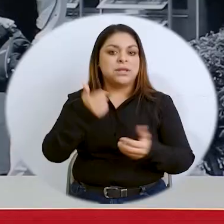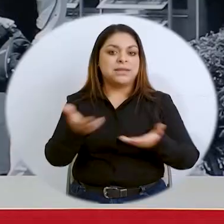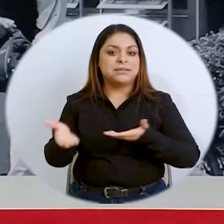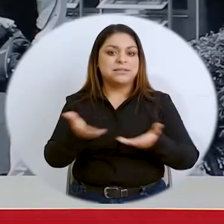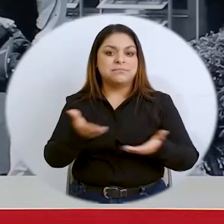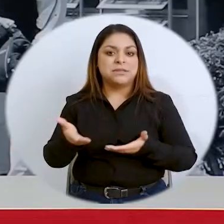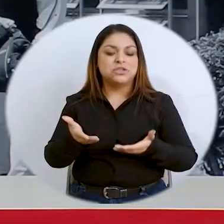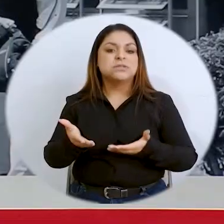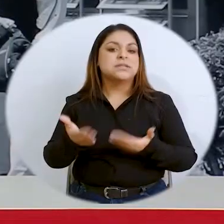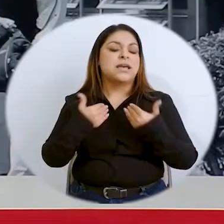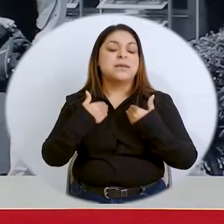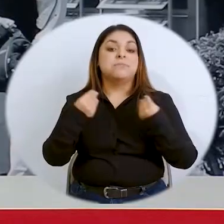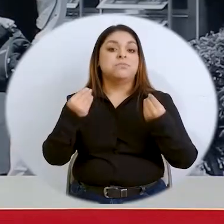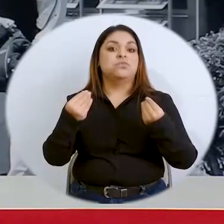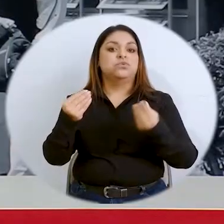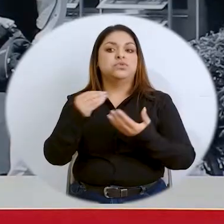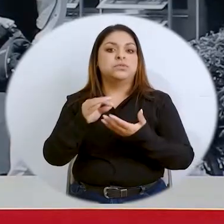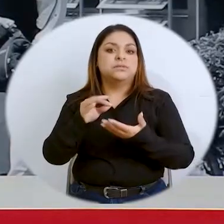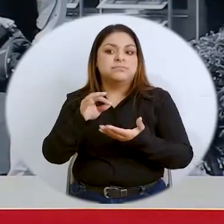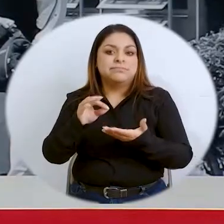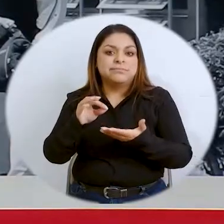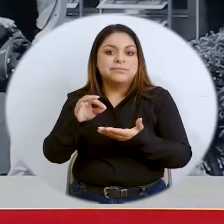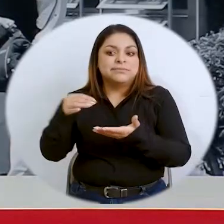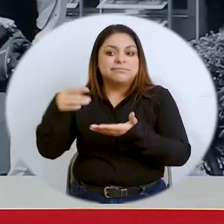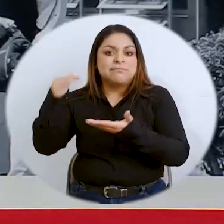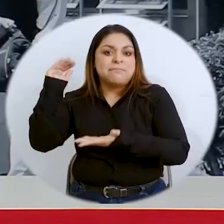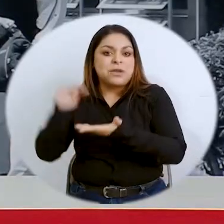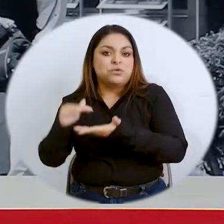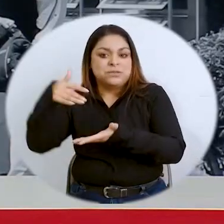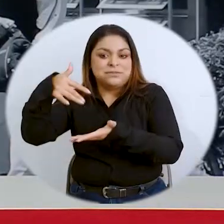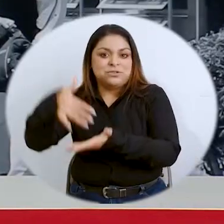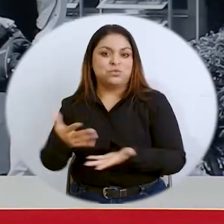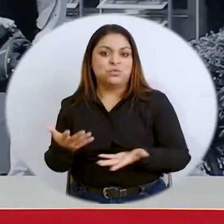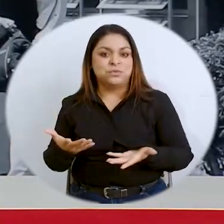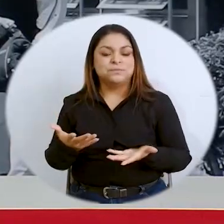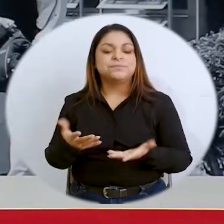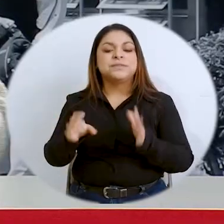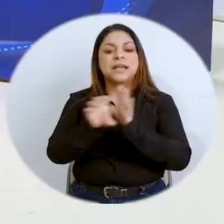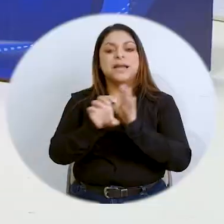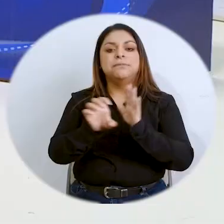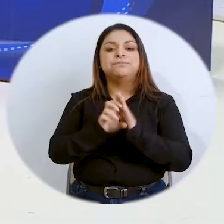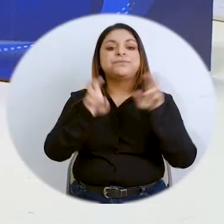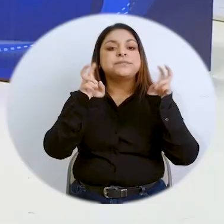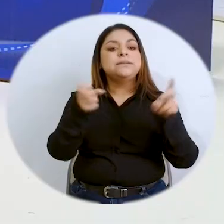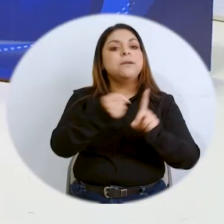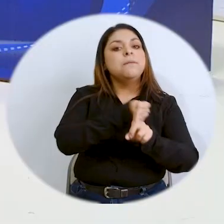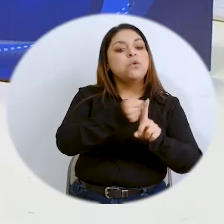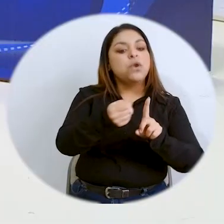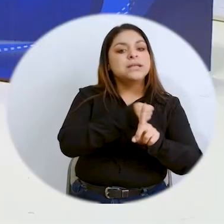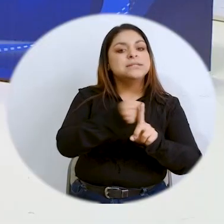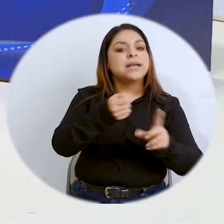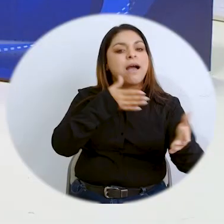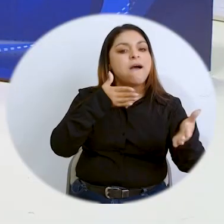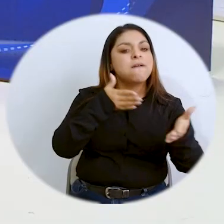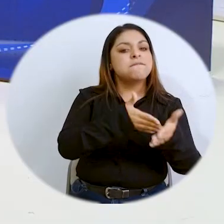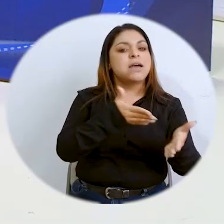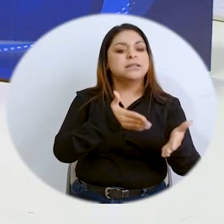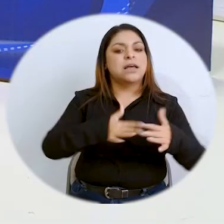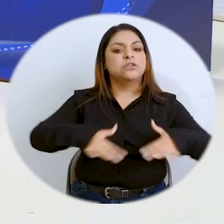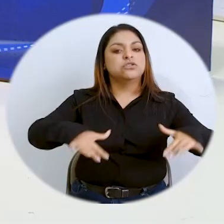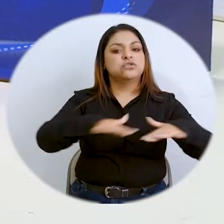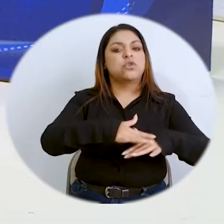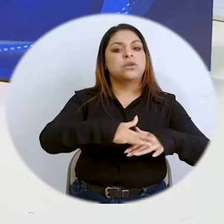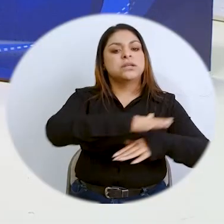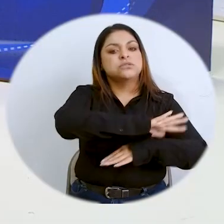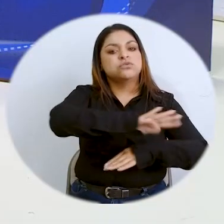donde está también la población de mayor escolaridad y donde tiene las condiciones. Entonces, por ejemplo, un tema de violencia donde afecta muchísimo a zonas